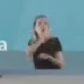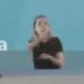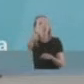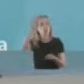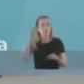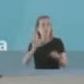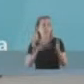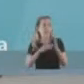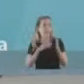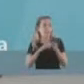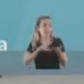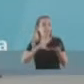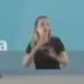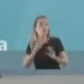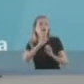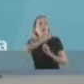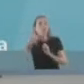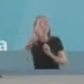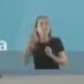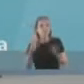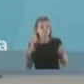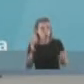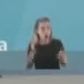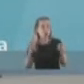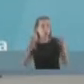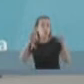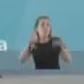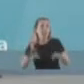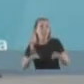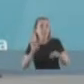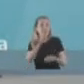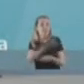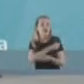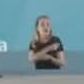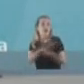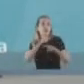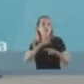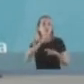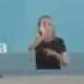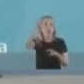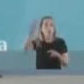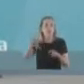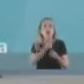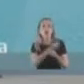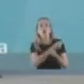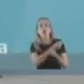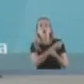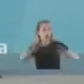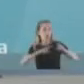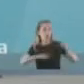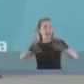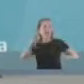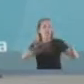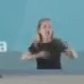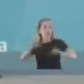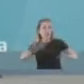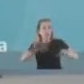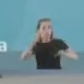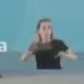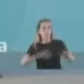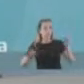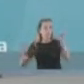nuestras, los casos de alteraciones secundarias o efectos indeseables son